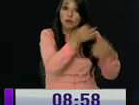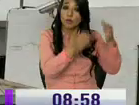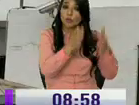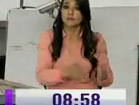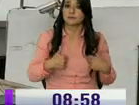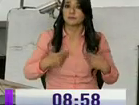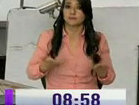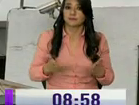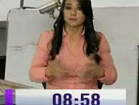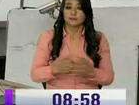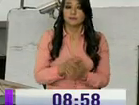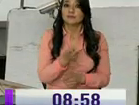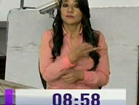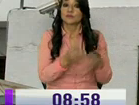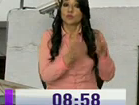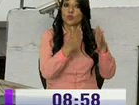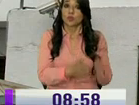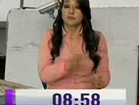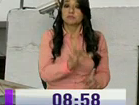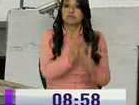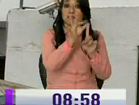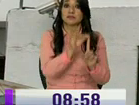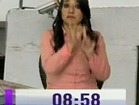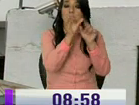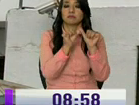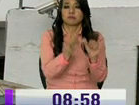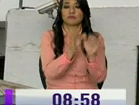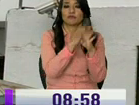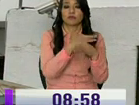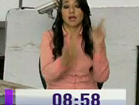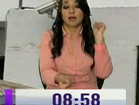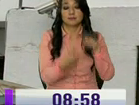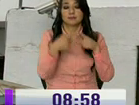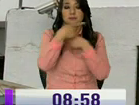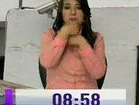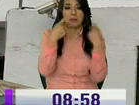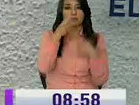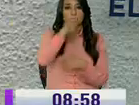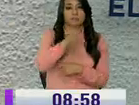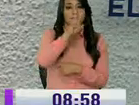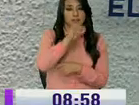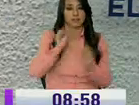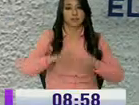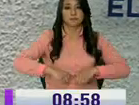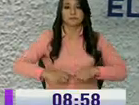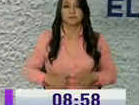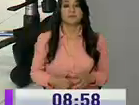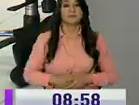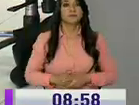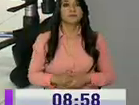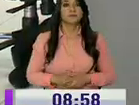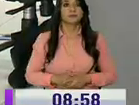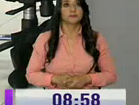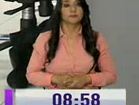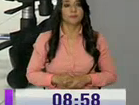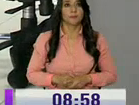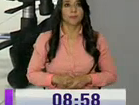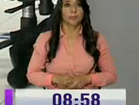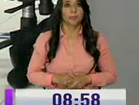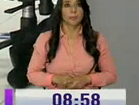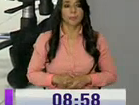jueces. Los dos jueces principales se mantendrán en funciones hasta marzo de 2020.